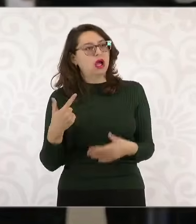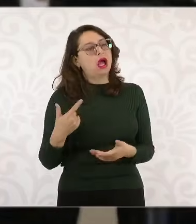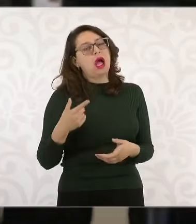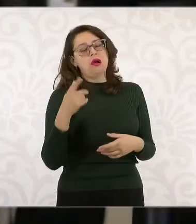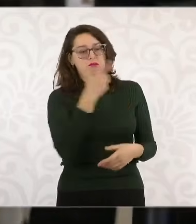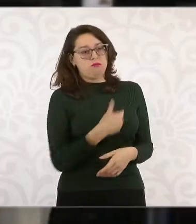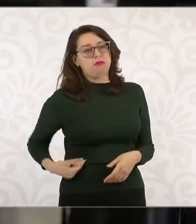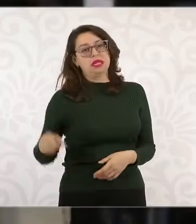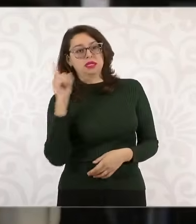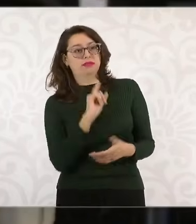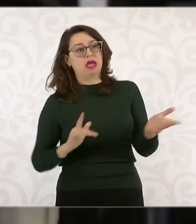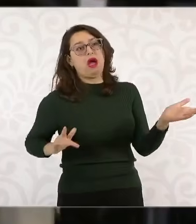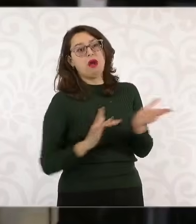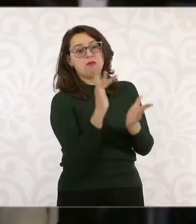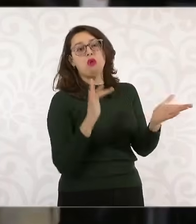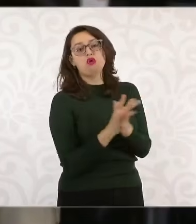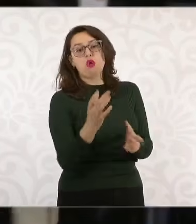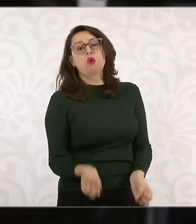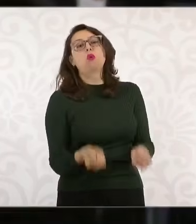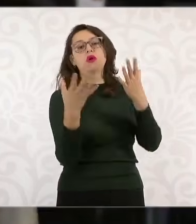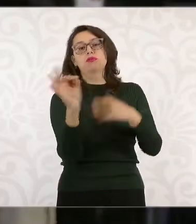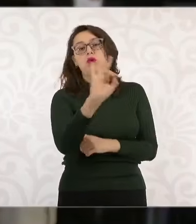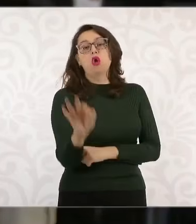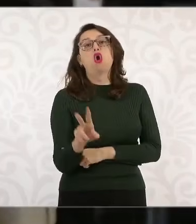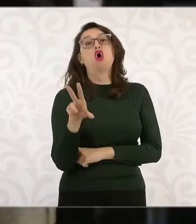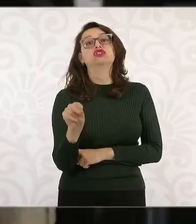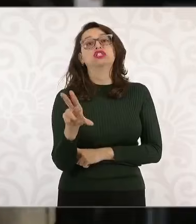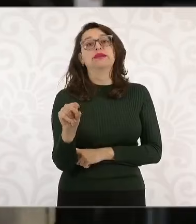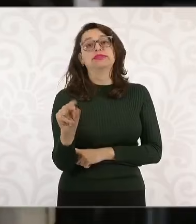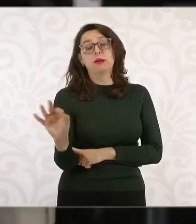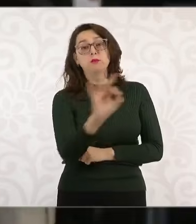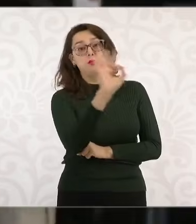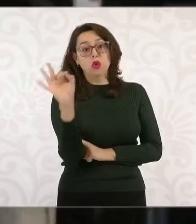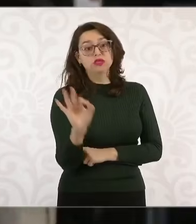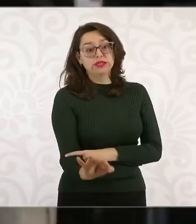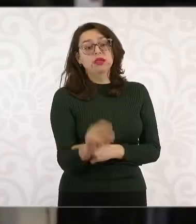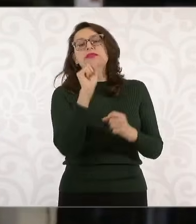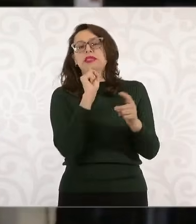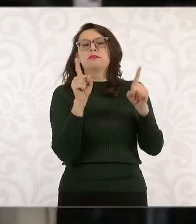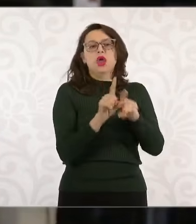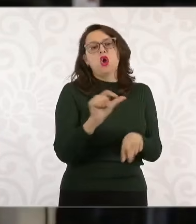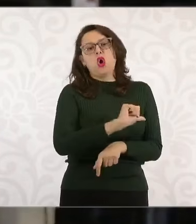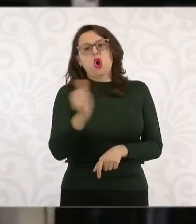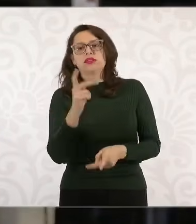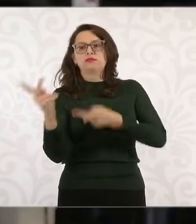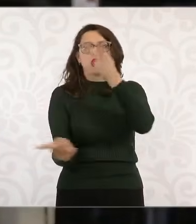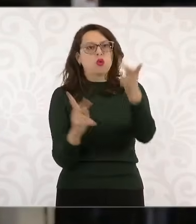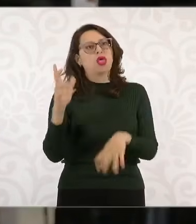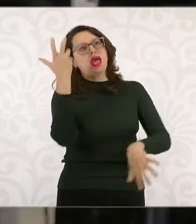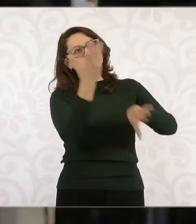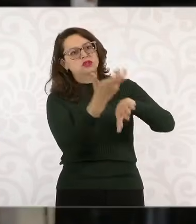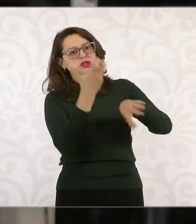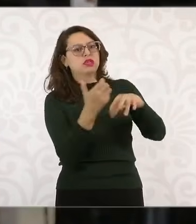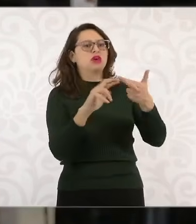de aprobación entre esa encuesta, y entre segmentos se devela también preguntas con la relación Estados Unidos, está por